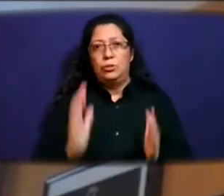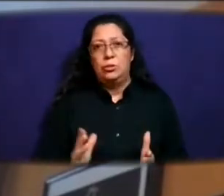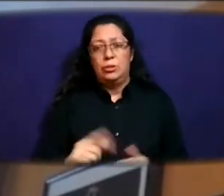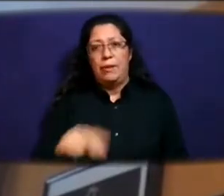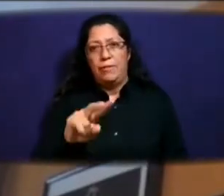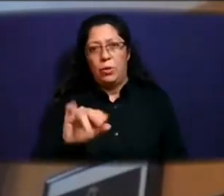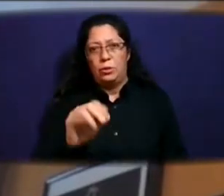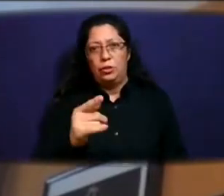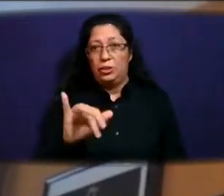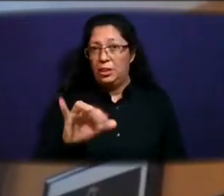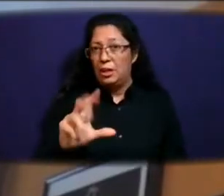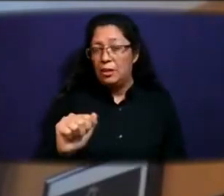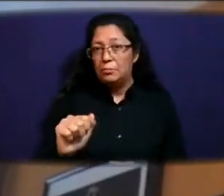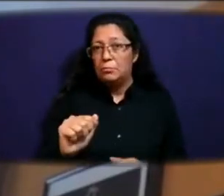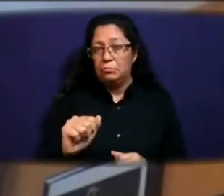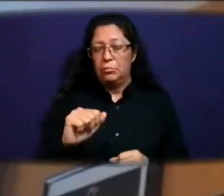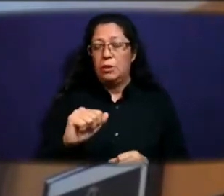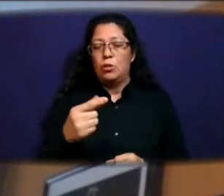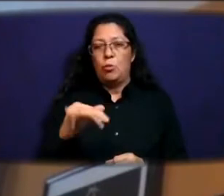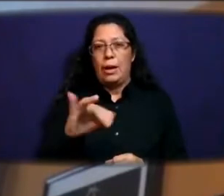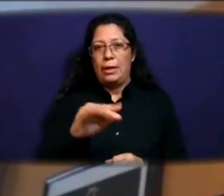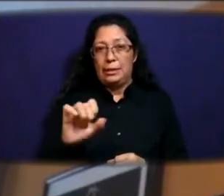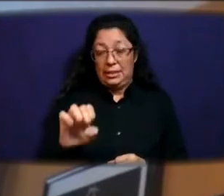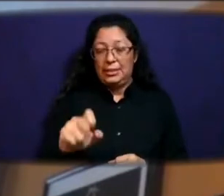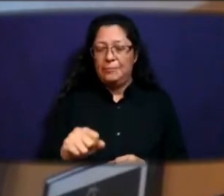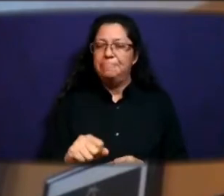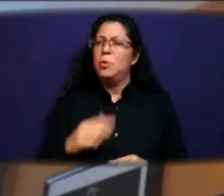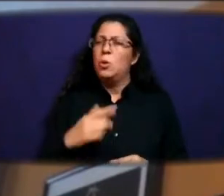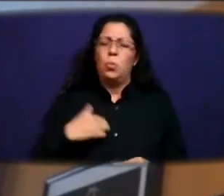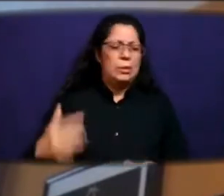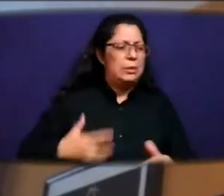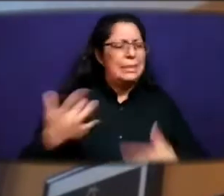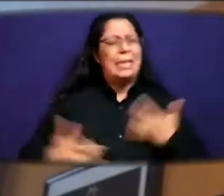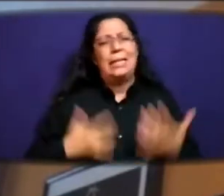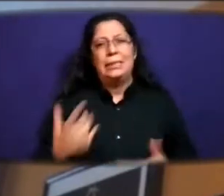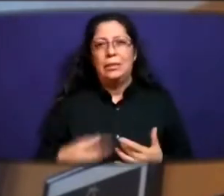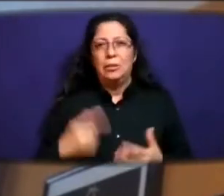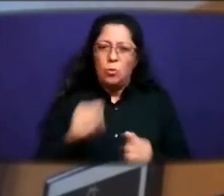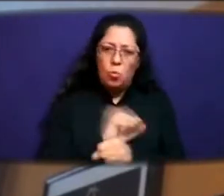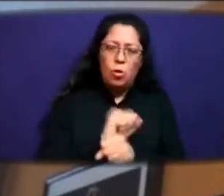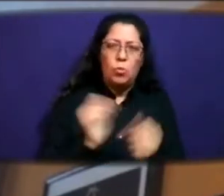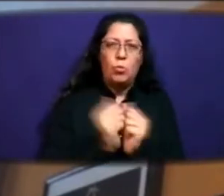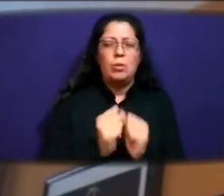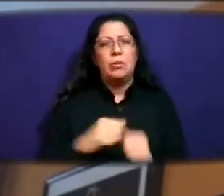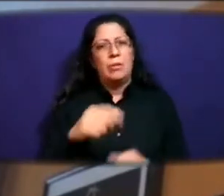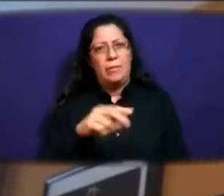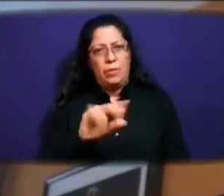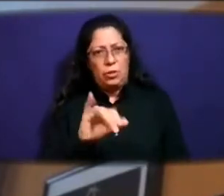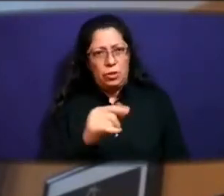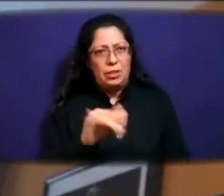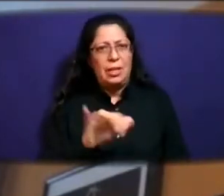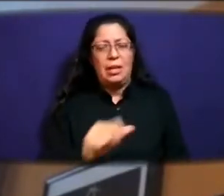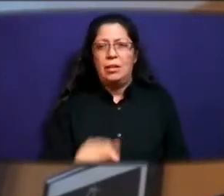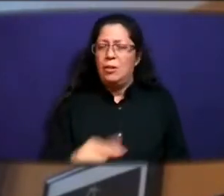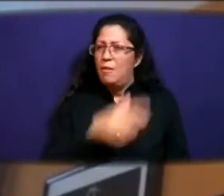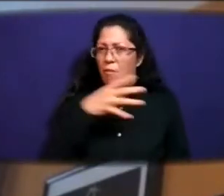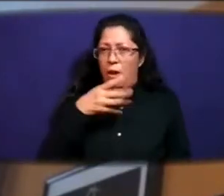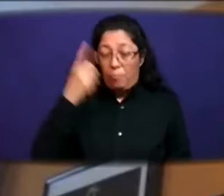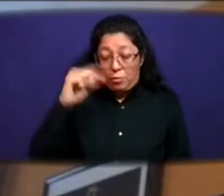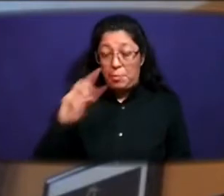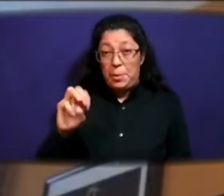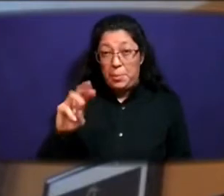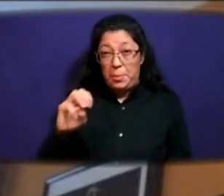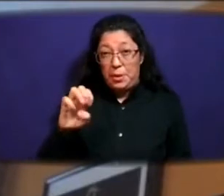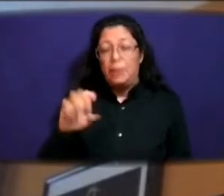de presentar este primer proyecto de Virginia con Katamiya, A Farm for Meme. Y quiero agradecer también a Todo Dar